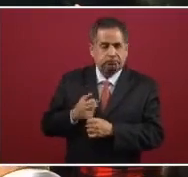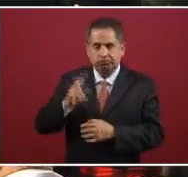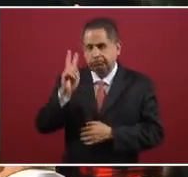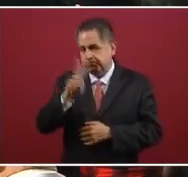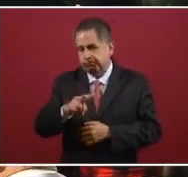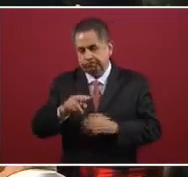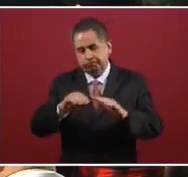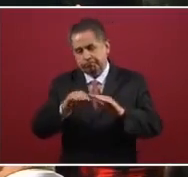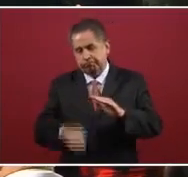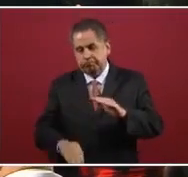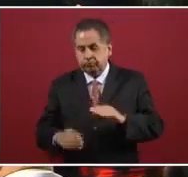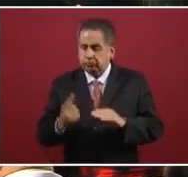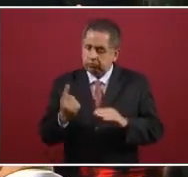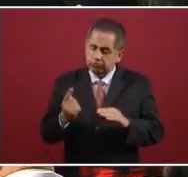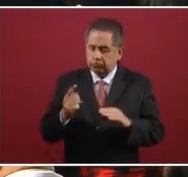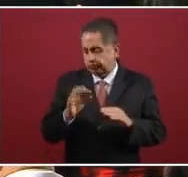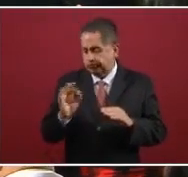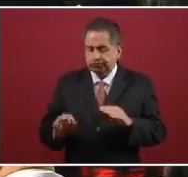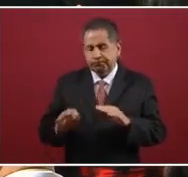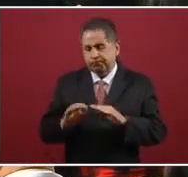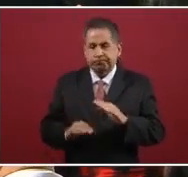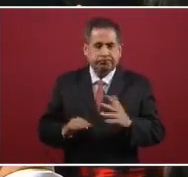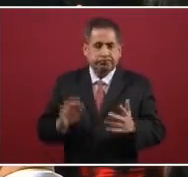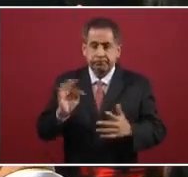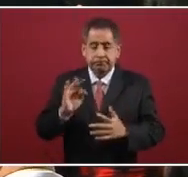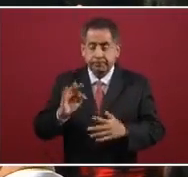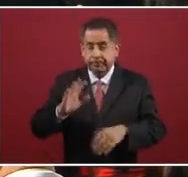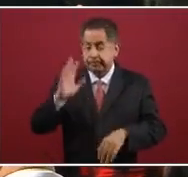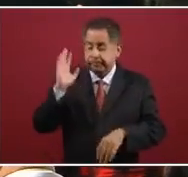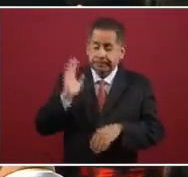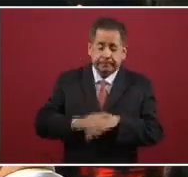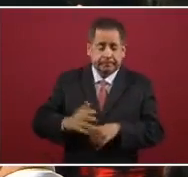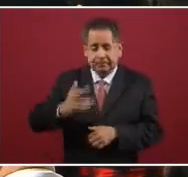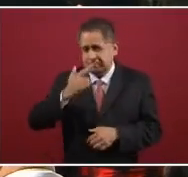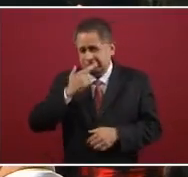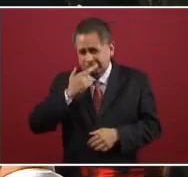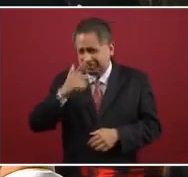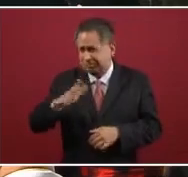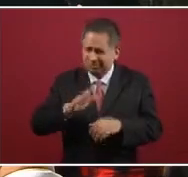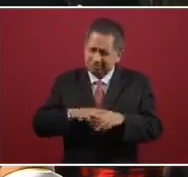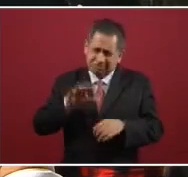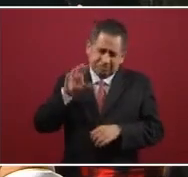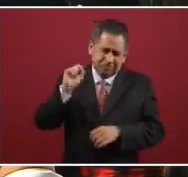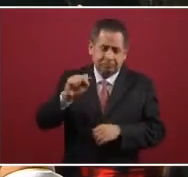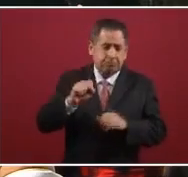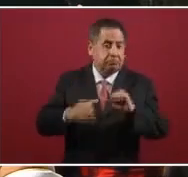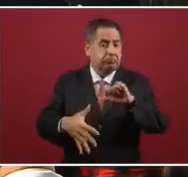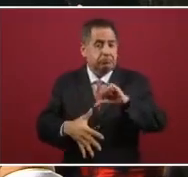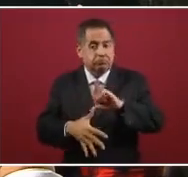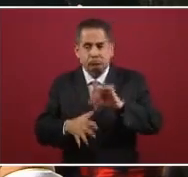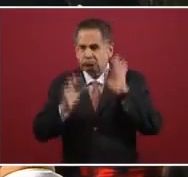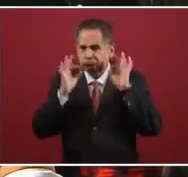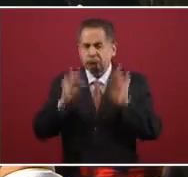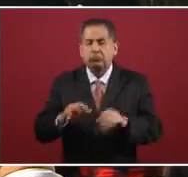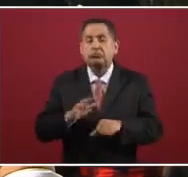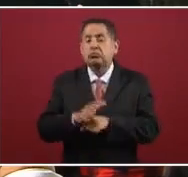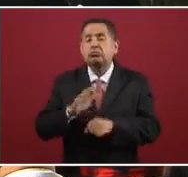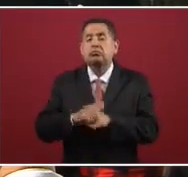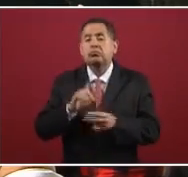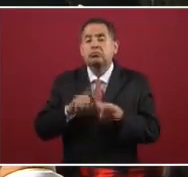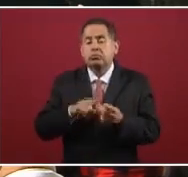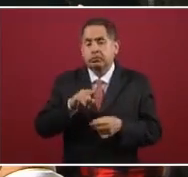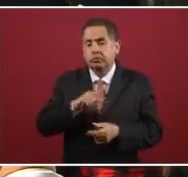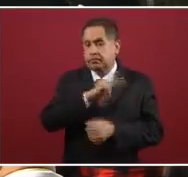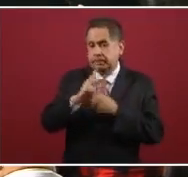del 1%. Probablemente el país que tiene el sistema de ahorro del retiro más avanzado de América Latina es